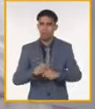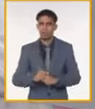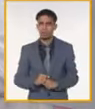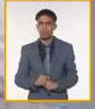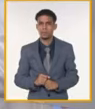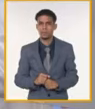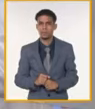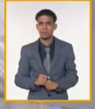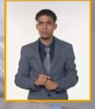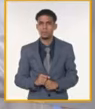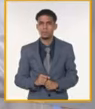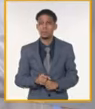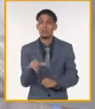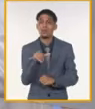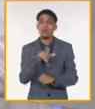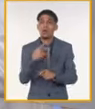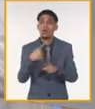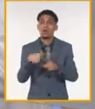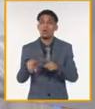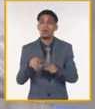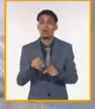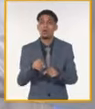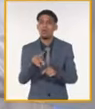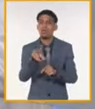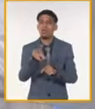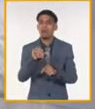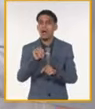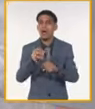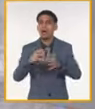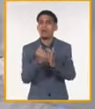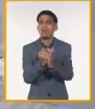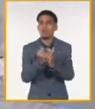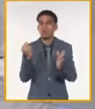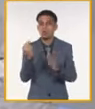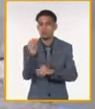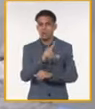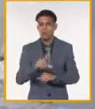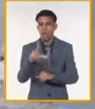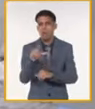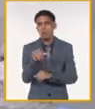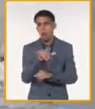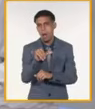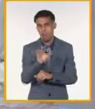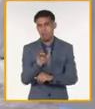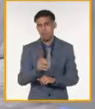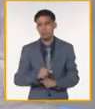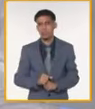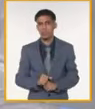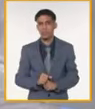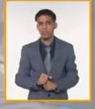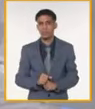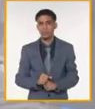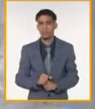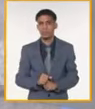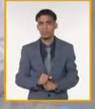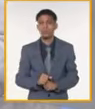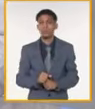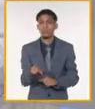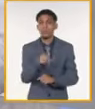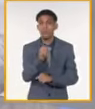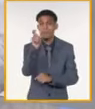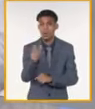le se definieron también nuevos parámetros para la aprobación de los objetos sociales porque a estos actores se les